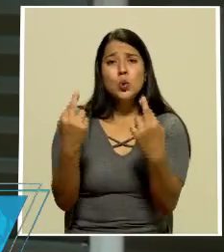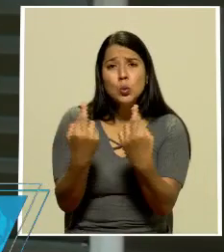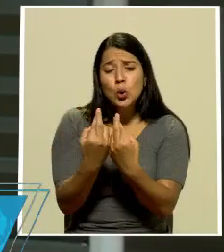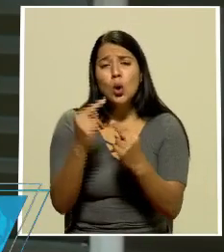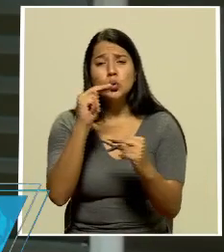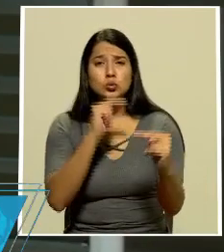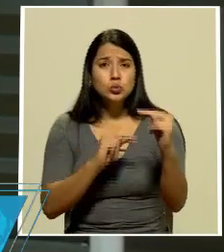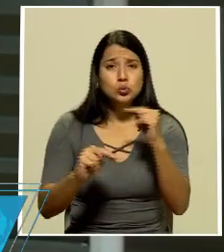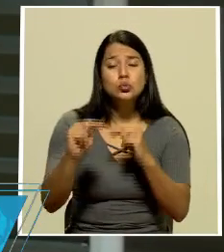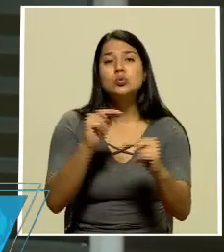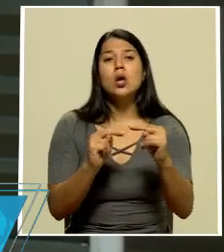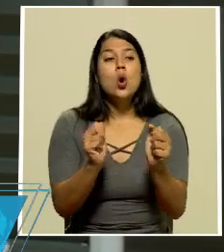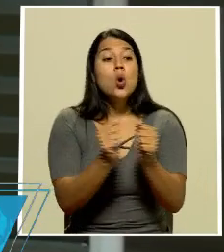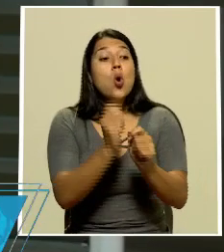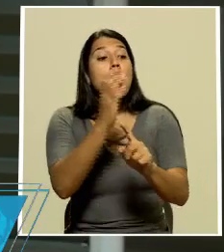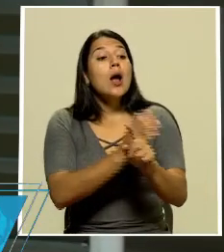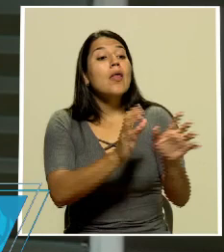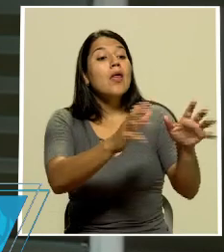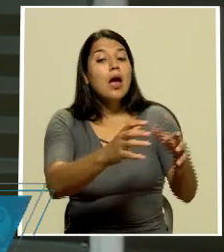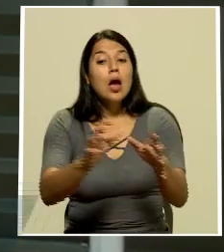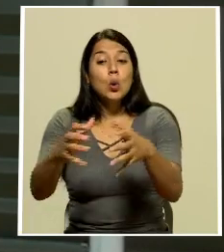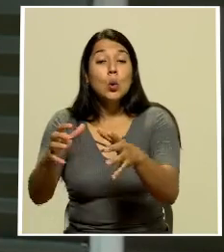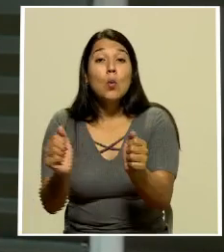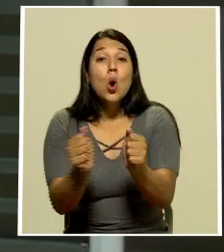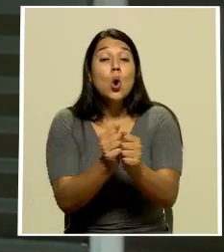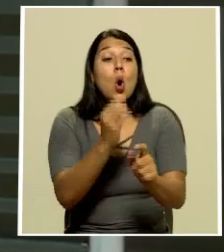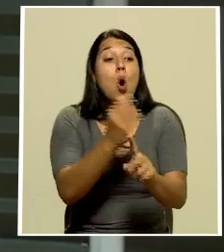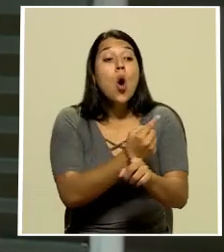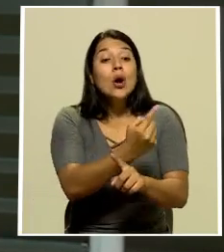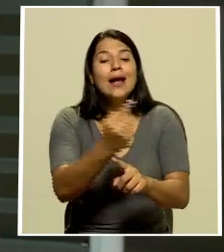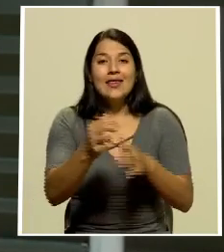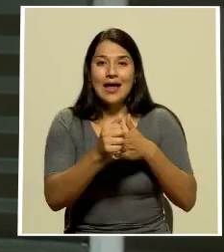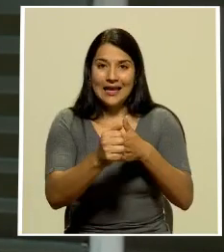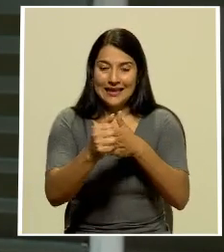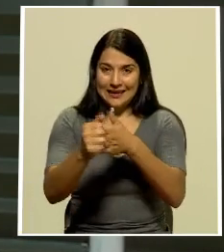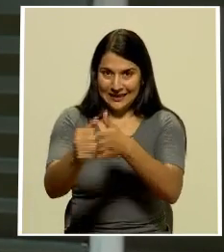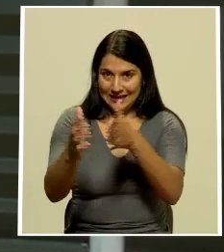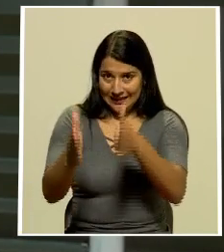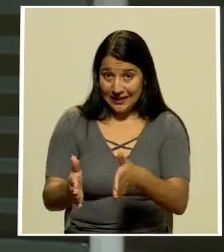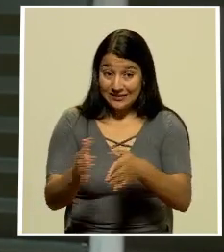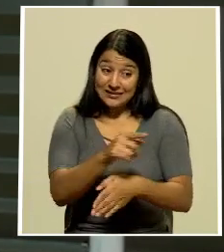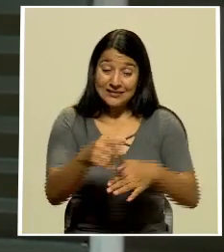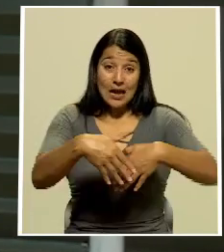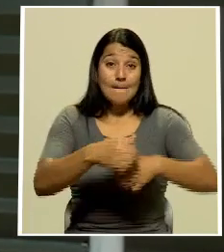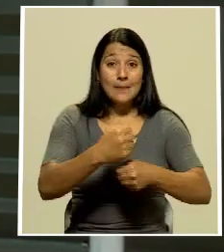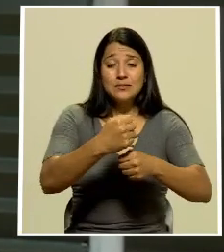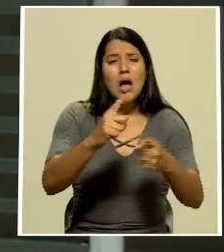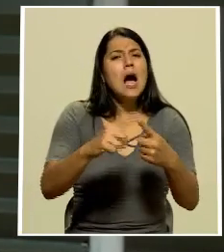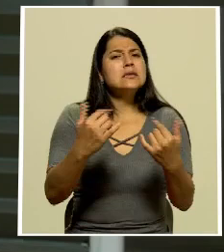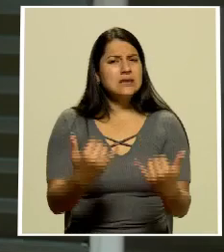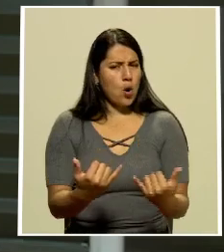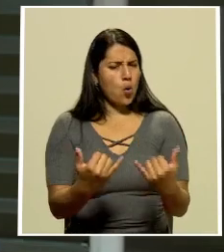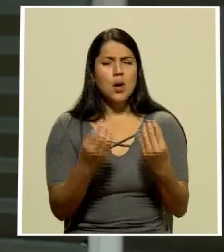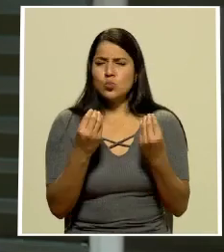reuniones de sectores y de los líderes de la manifestación. Vamos a llamarle una manifestación porque hasta ahorita ha sido así, ha sido